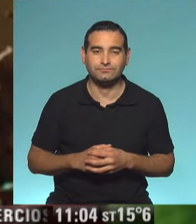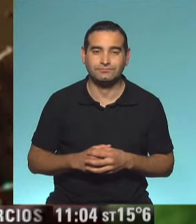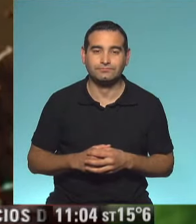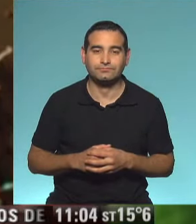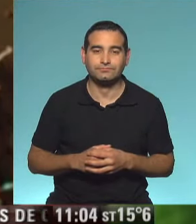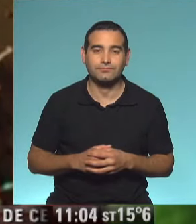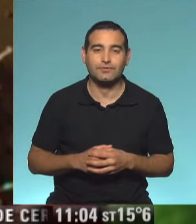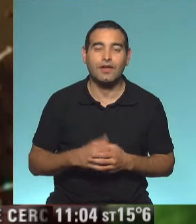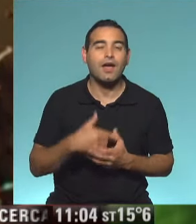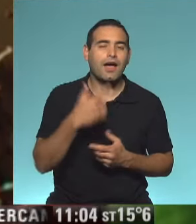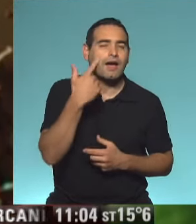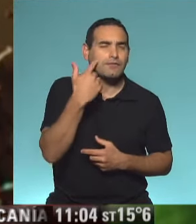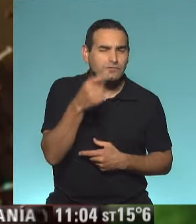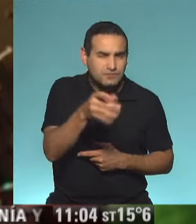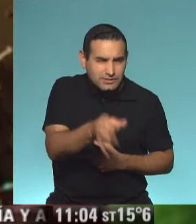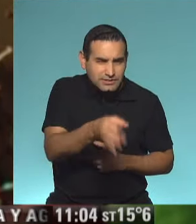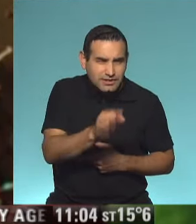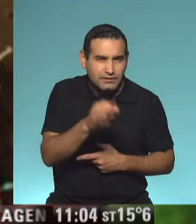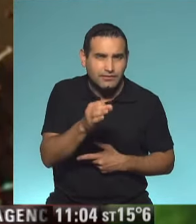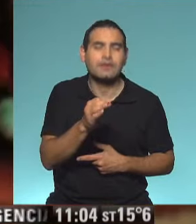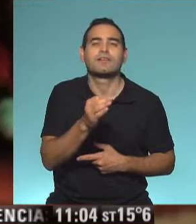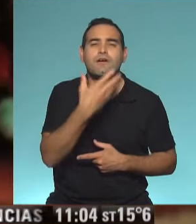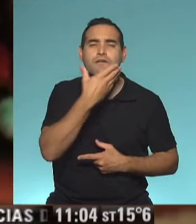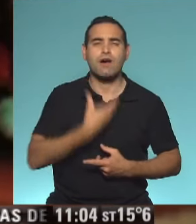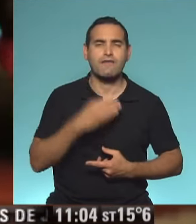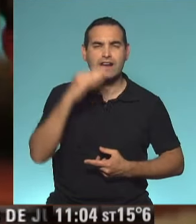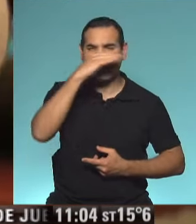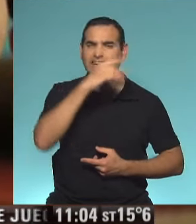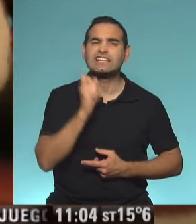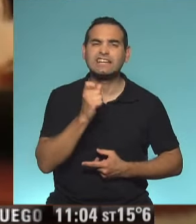A ver, ¿alguien sabe quién es Barba Negra?